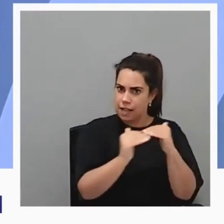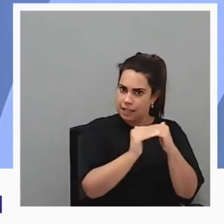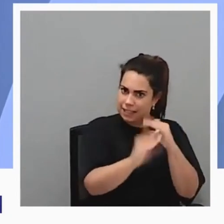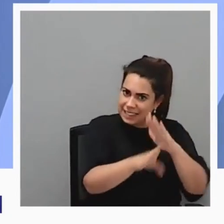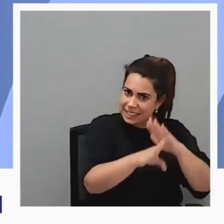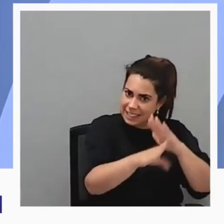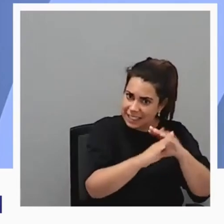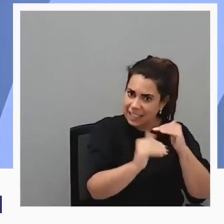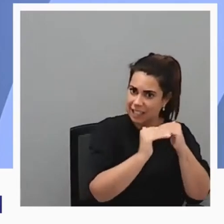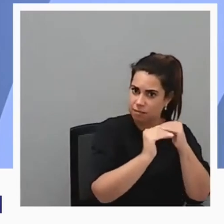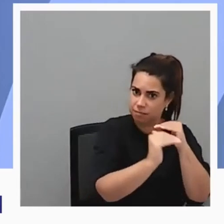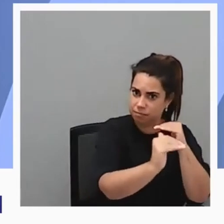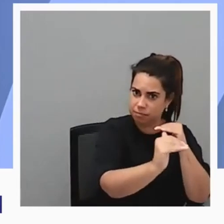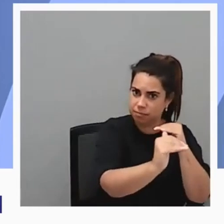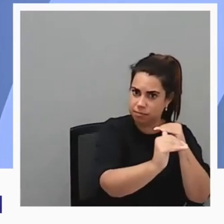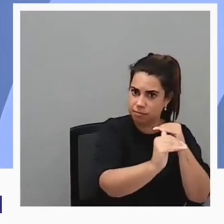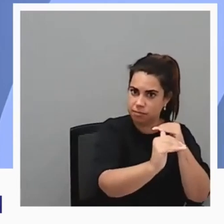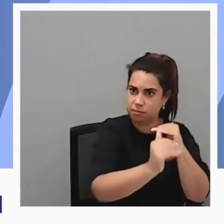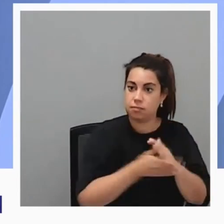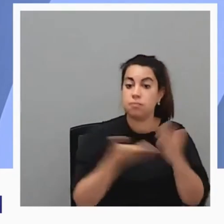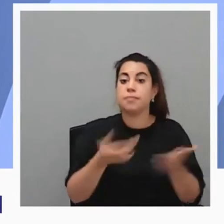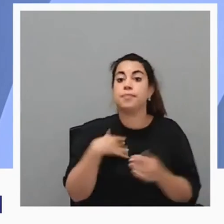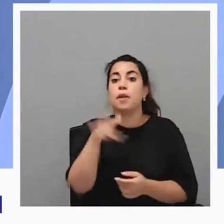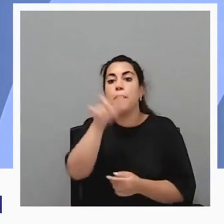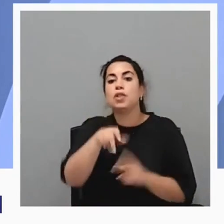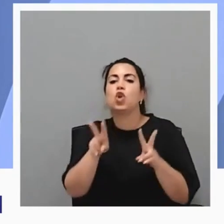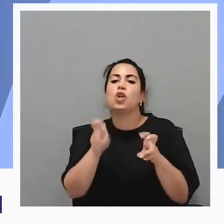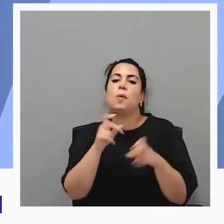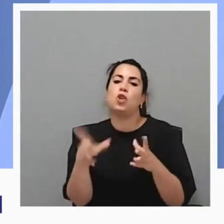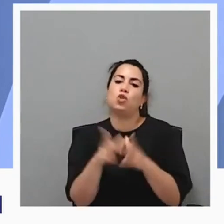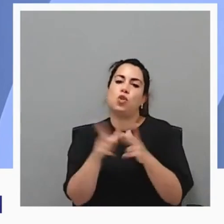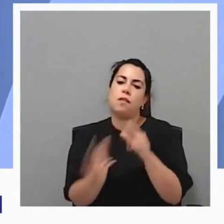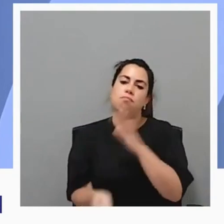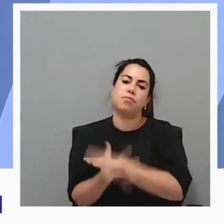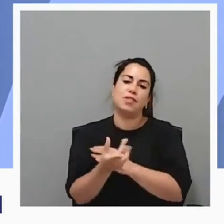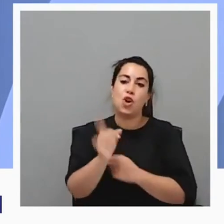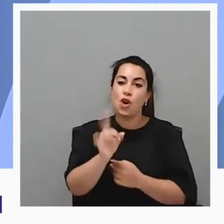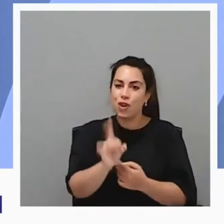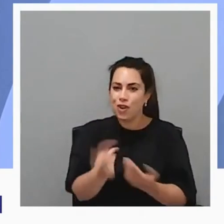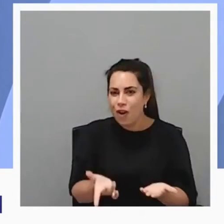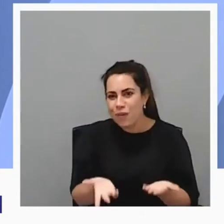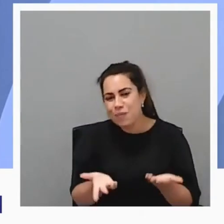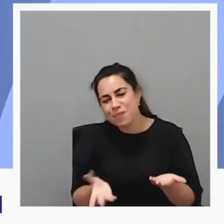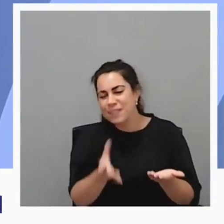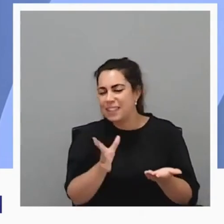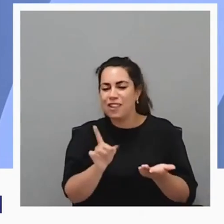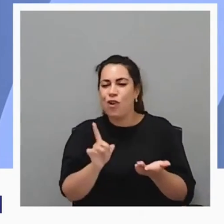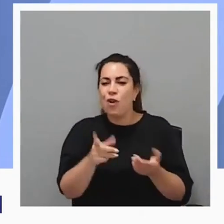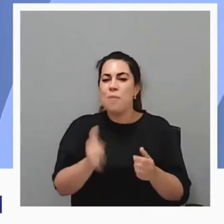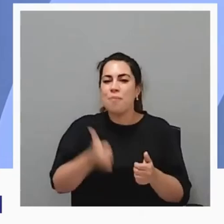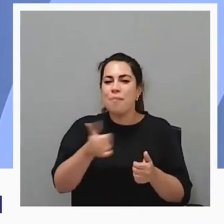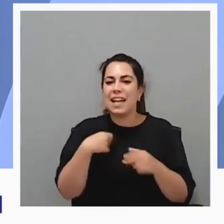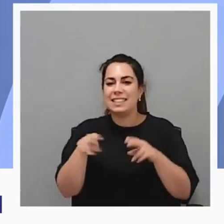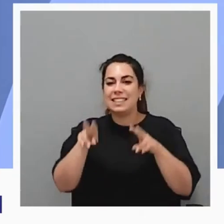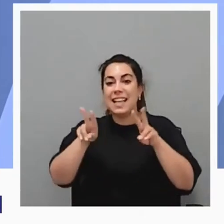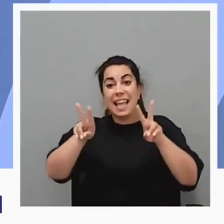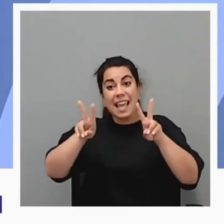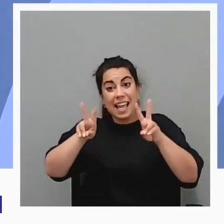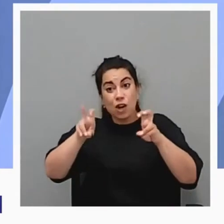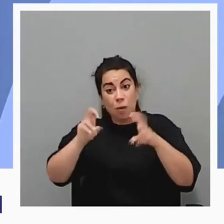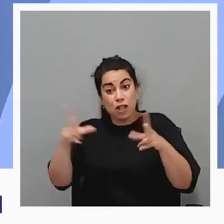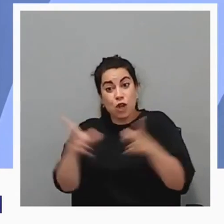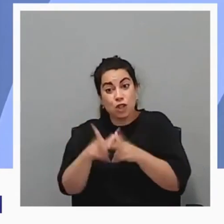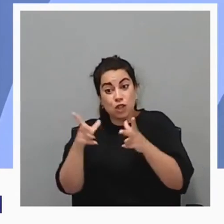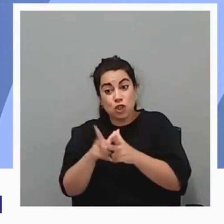un innovador? Porque yo diría, ¿cómo se impulsa la innovación social que crea sujetos